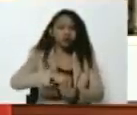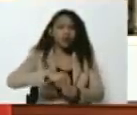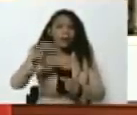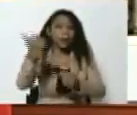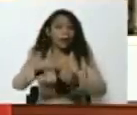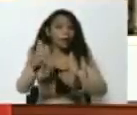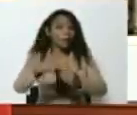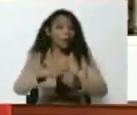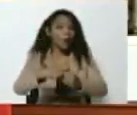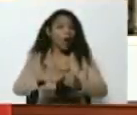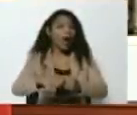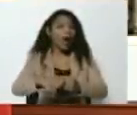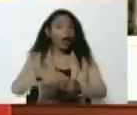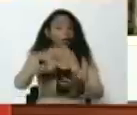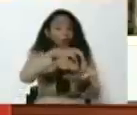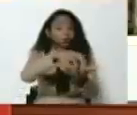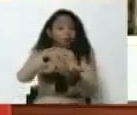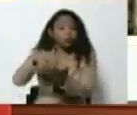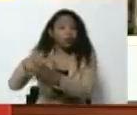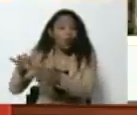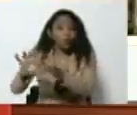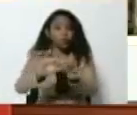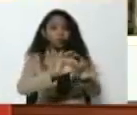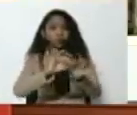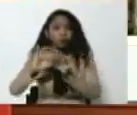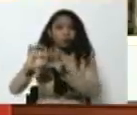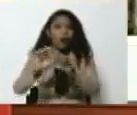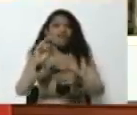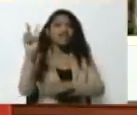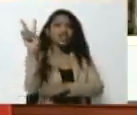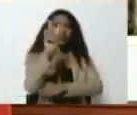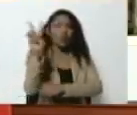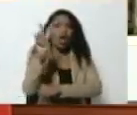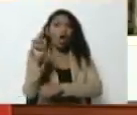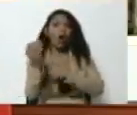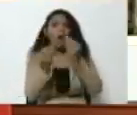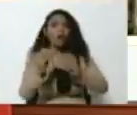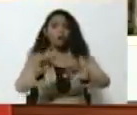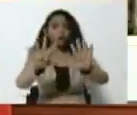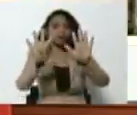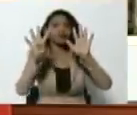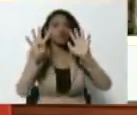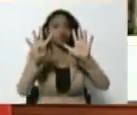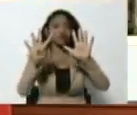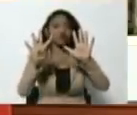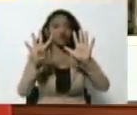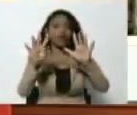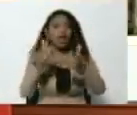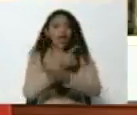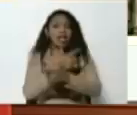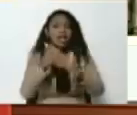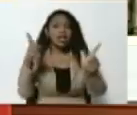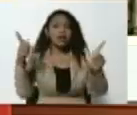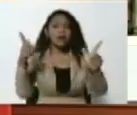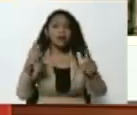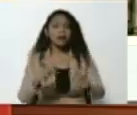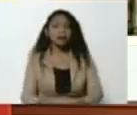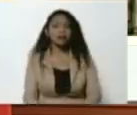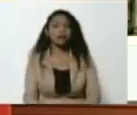Maracaibo a las Provincias Unidas de Venezuela como la novena provincia libre.